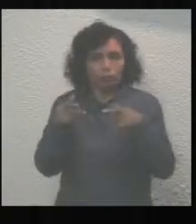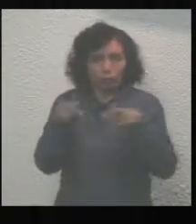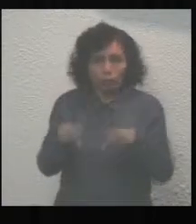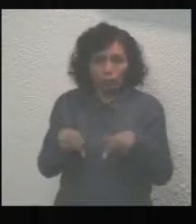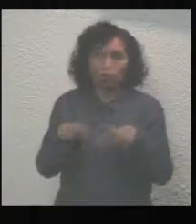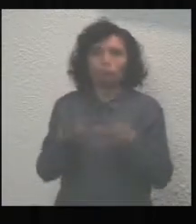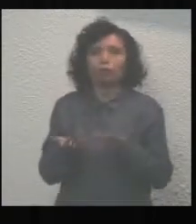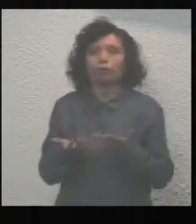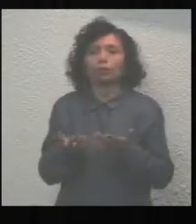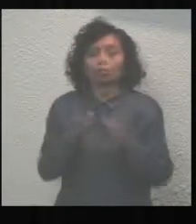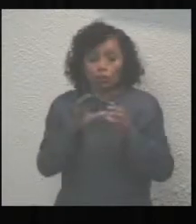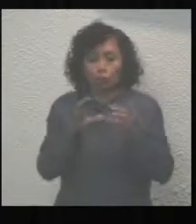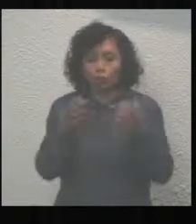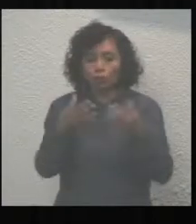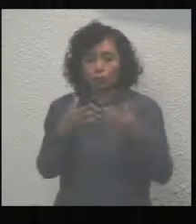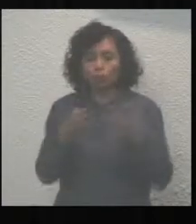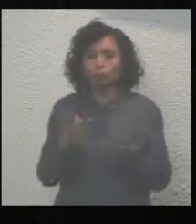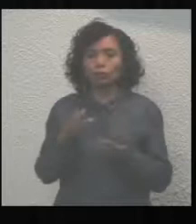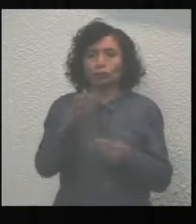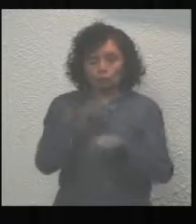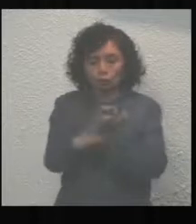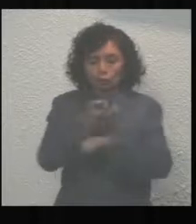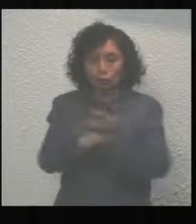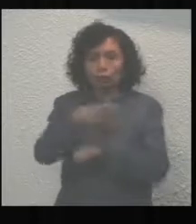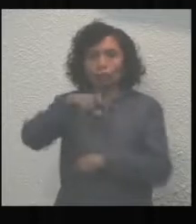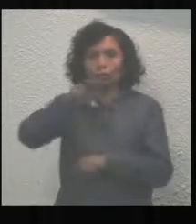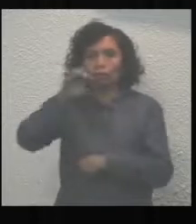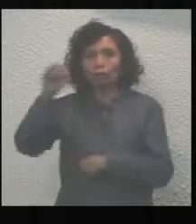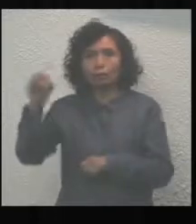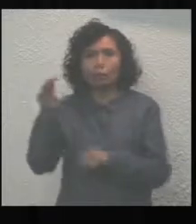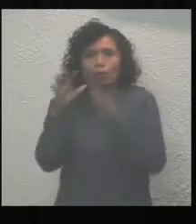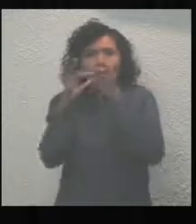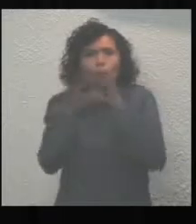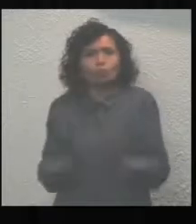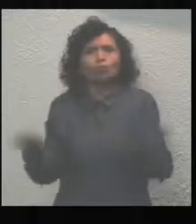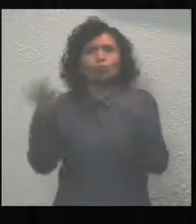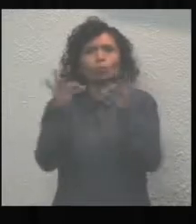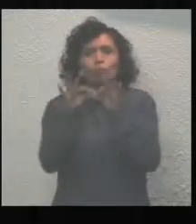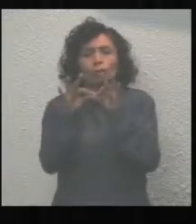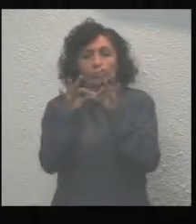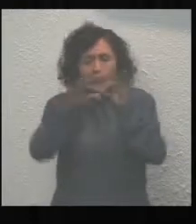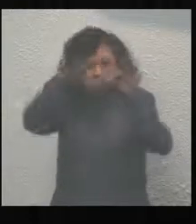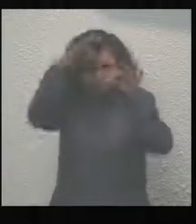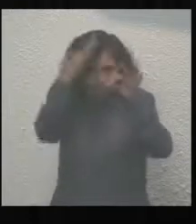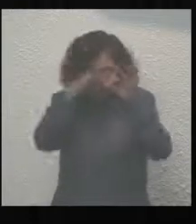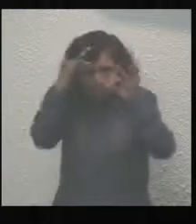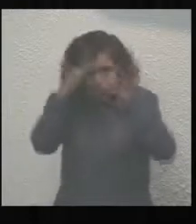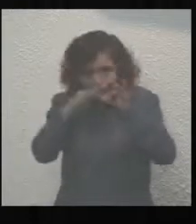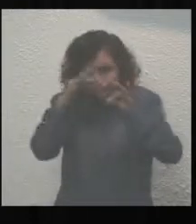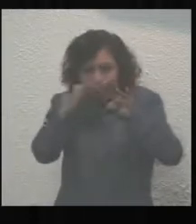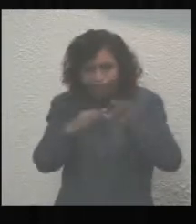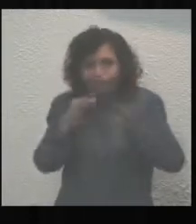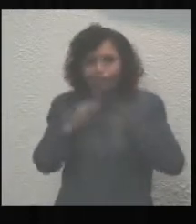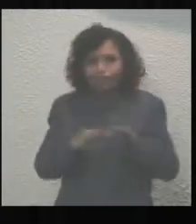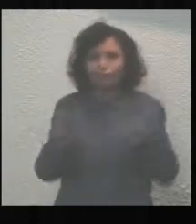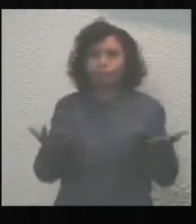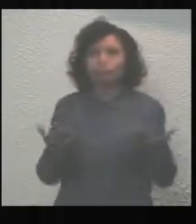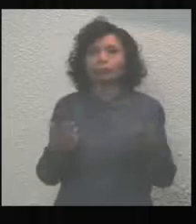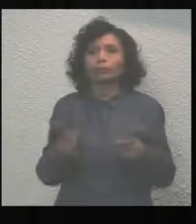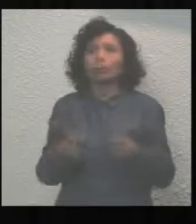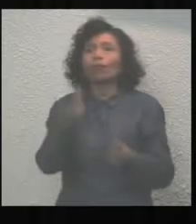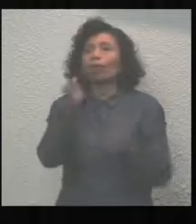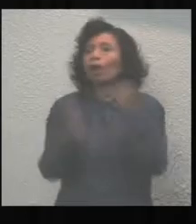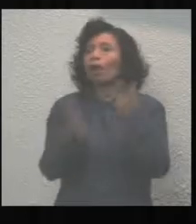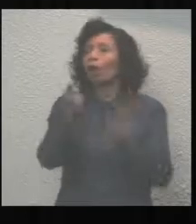legislatura del congreso del estado de Quintana Roo es muy importante utilizar es muy importante precisar